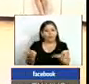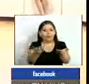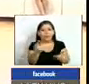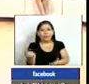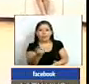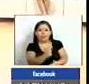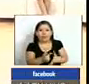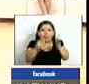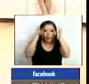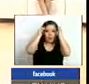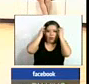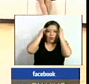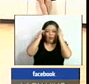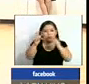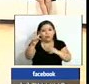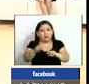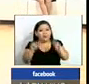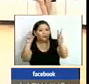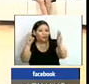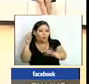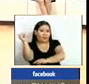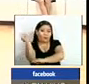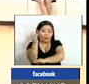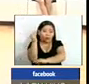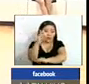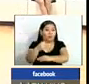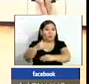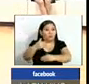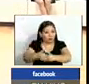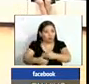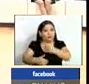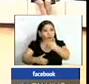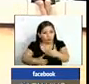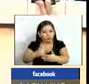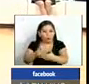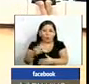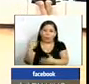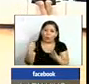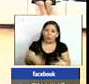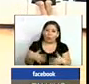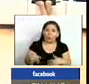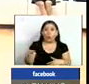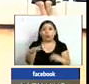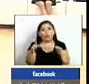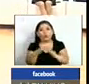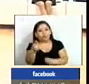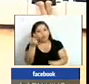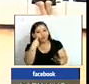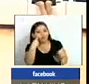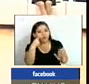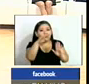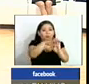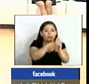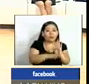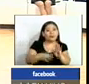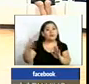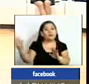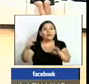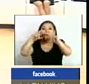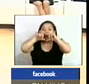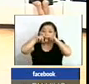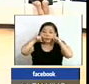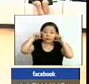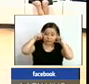que está angustiada en medio de esta situación de pandemia que cada día es más grave. También recordarles las medidas sanitarias como el uso de los